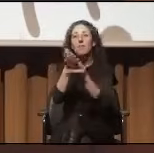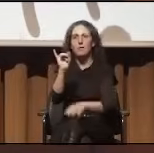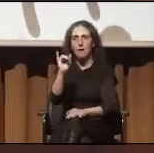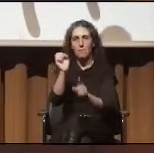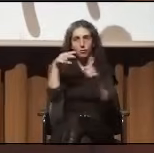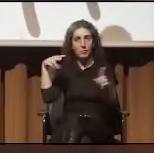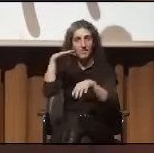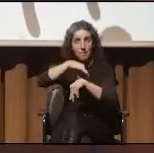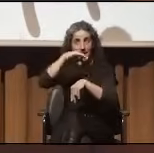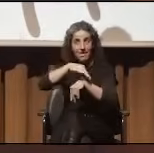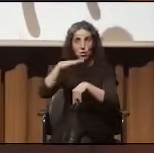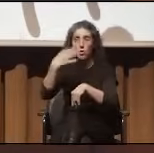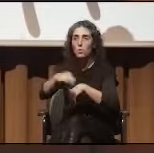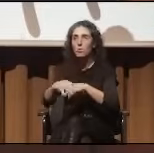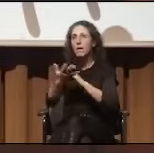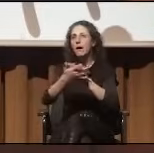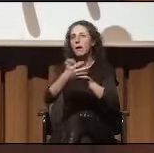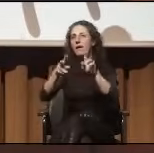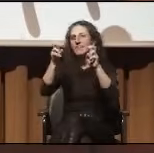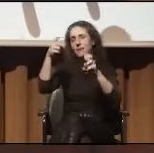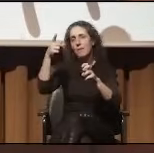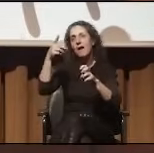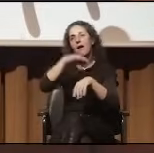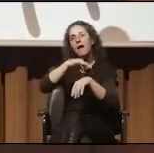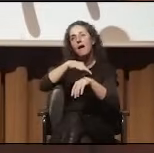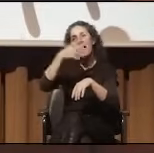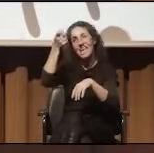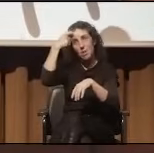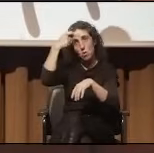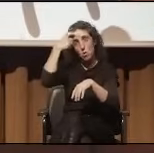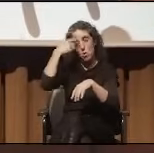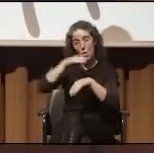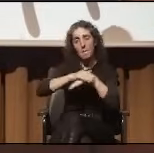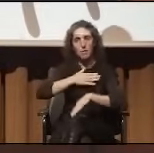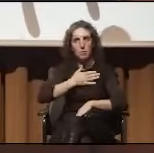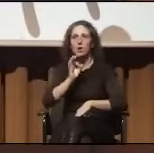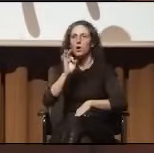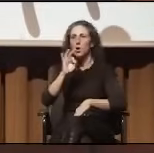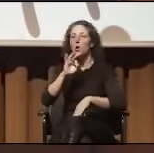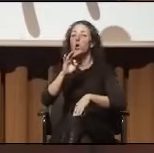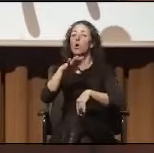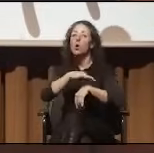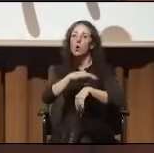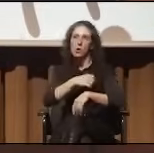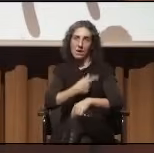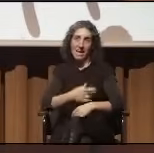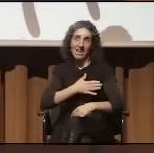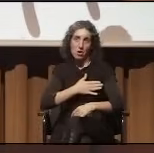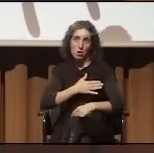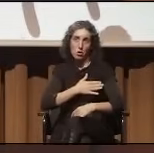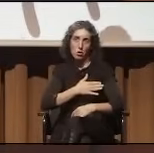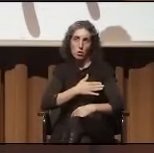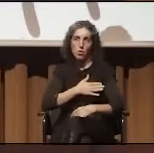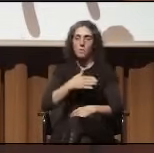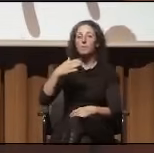médico, te puedo hablar de algún neurólogo amigo mío, algún psiquiatra amigo mío, por ejemplo, algún cardiólogo amigo mío, Pim van Lommel, que es un holandés, ha publicado